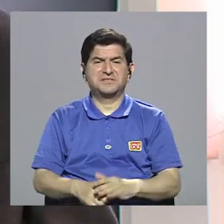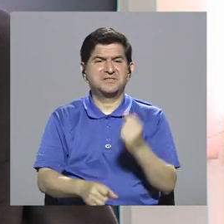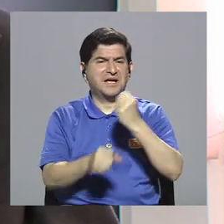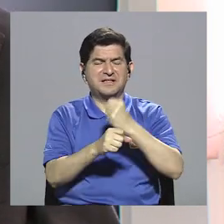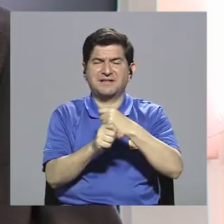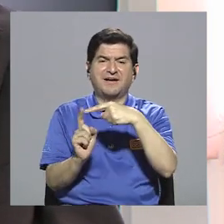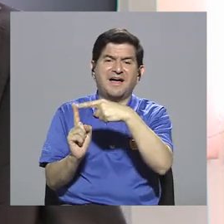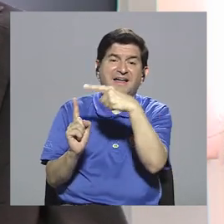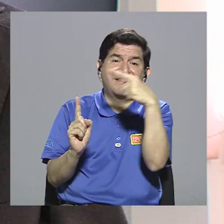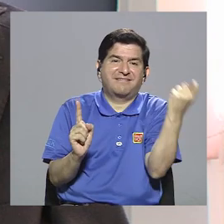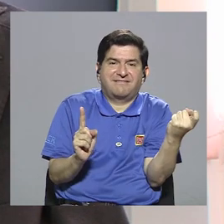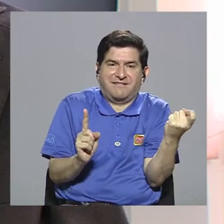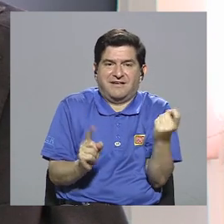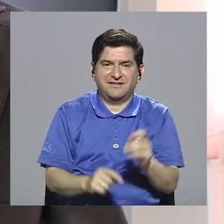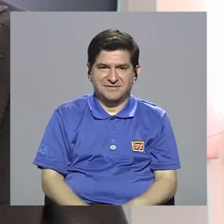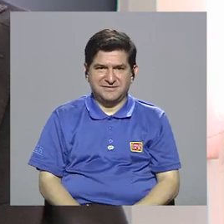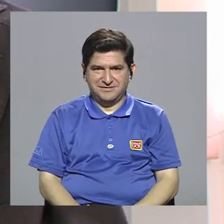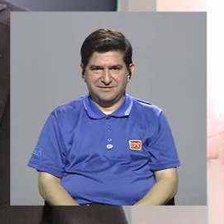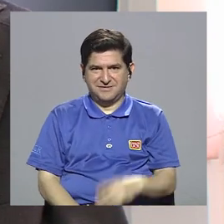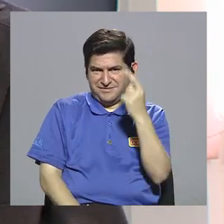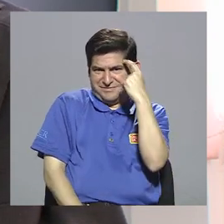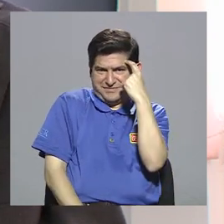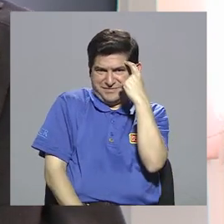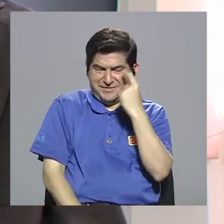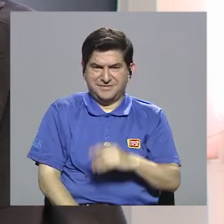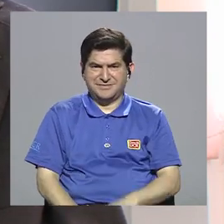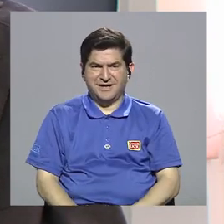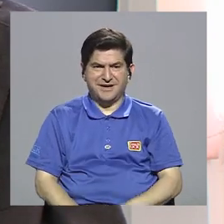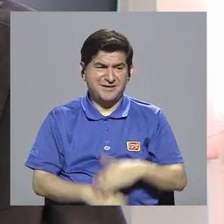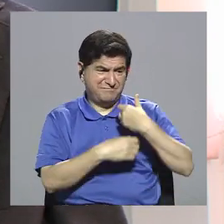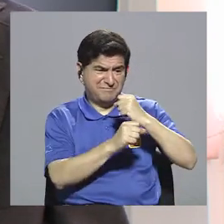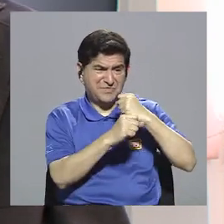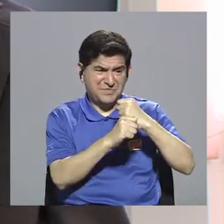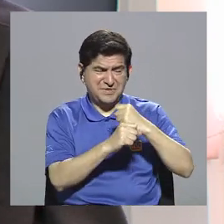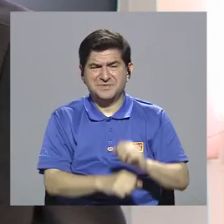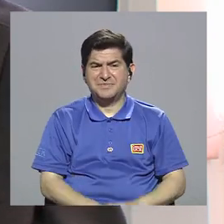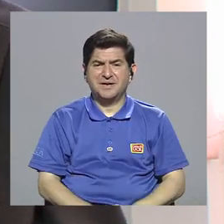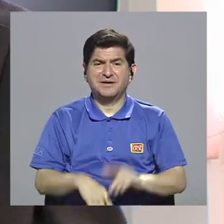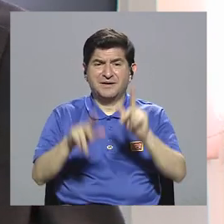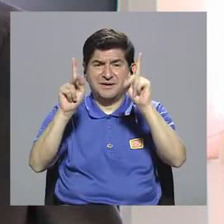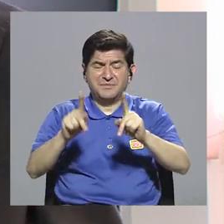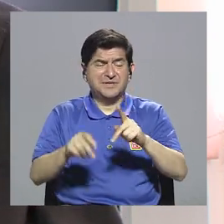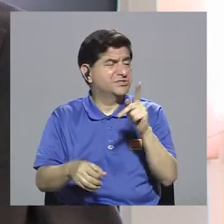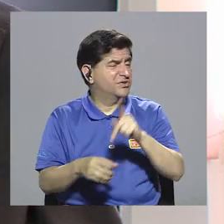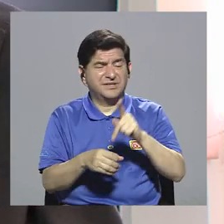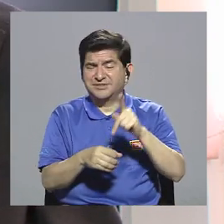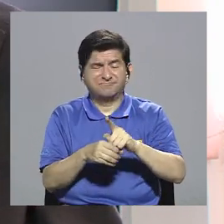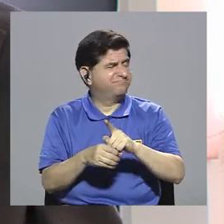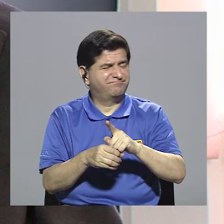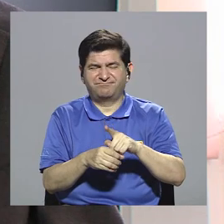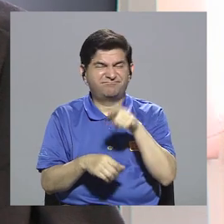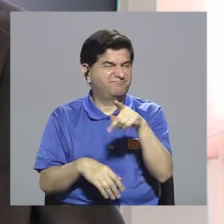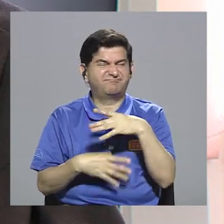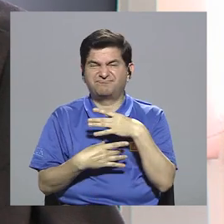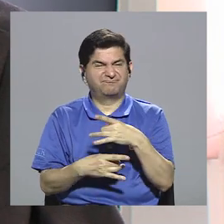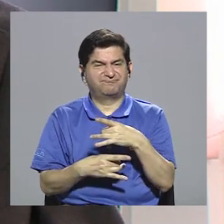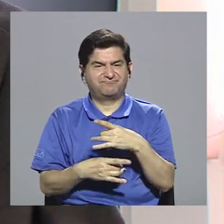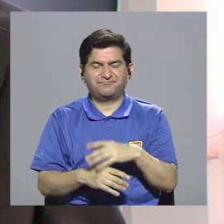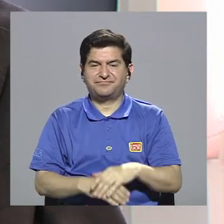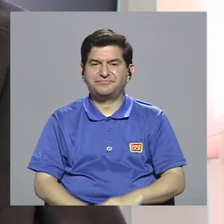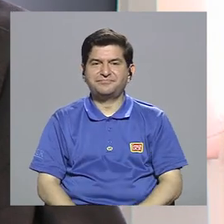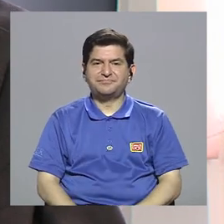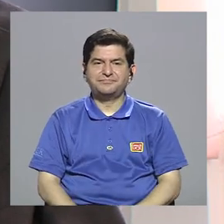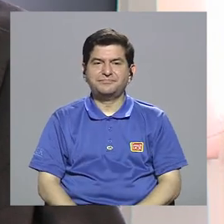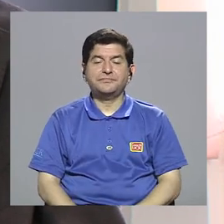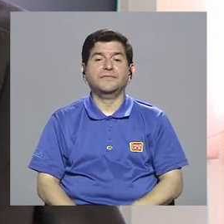trabajamos df ni siquiera digamos desde la municipalidad cuando las personas no participan no les interesan creo que